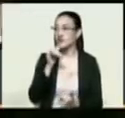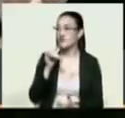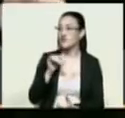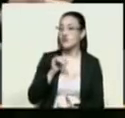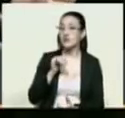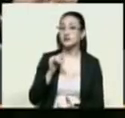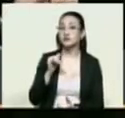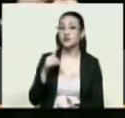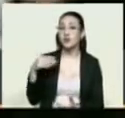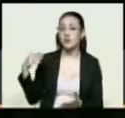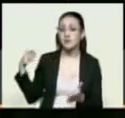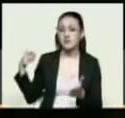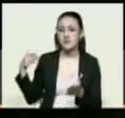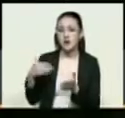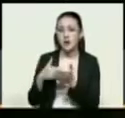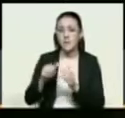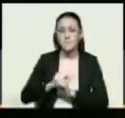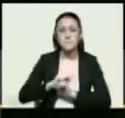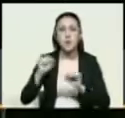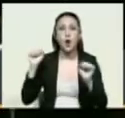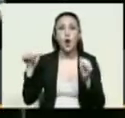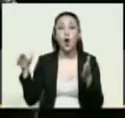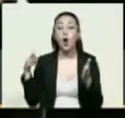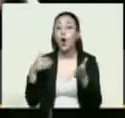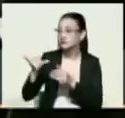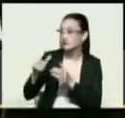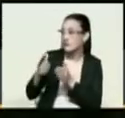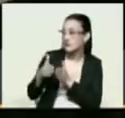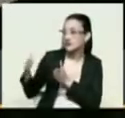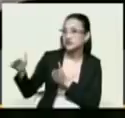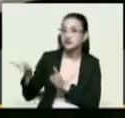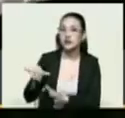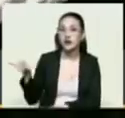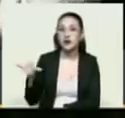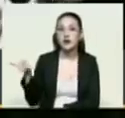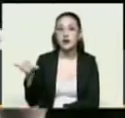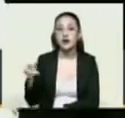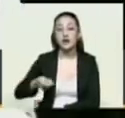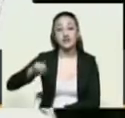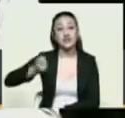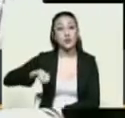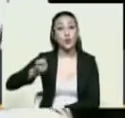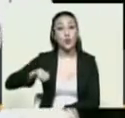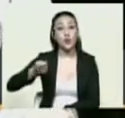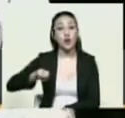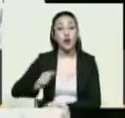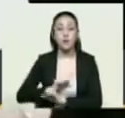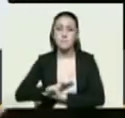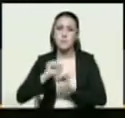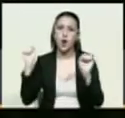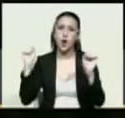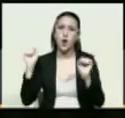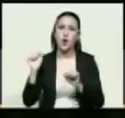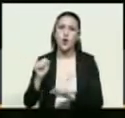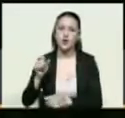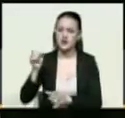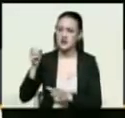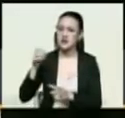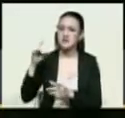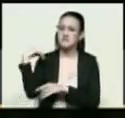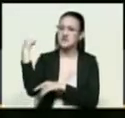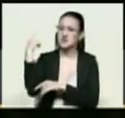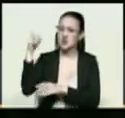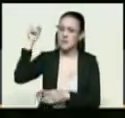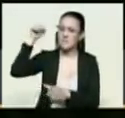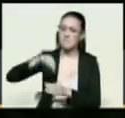ataque armado contra una sede que estaba, la sede del Tribunal Supremo de Justicia, con granadas.